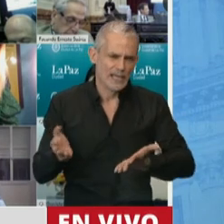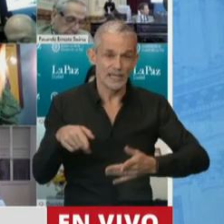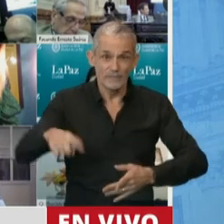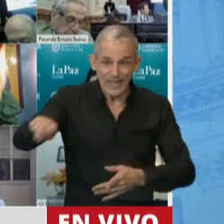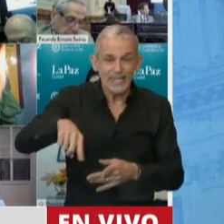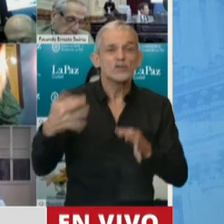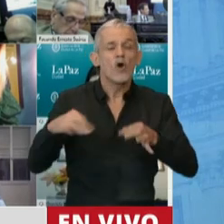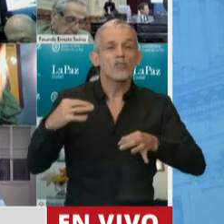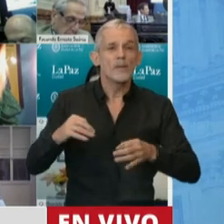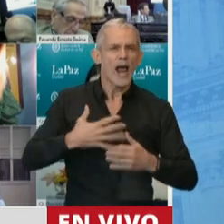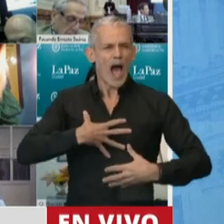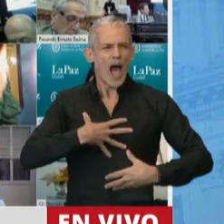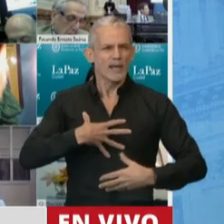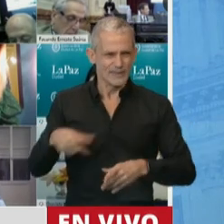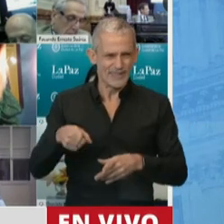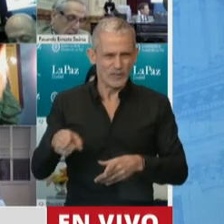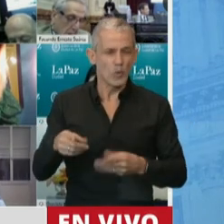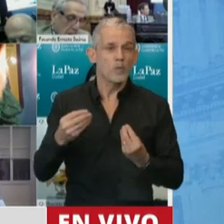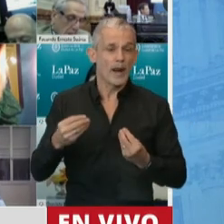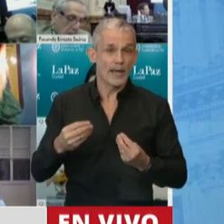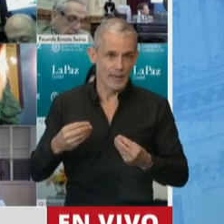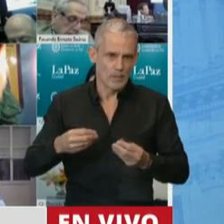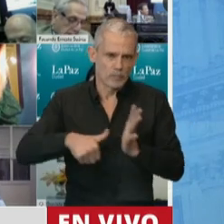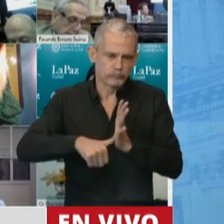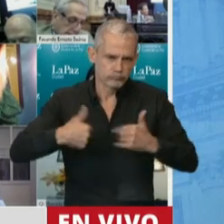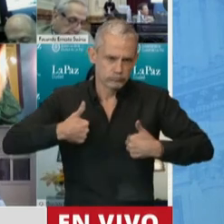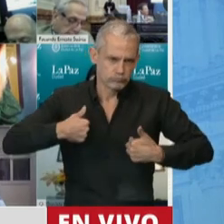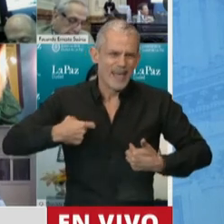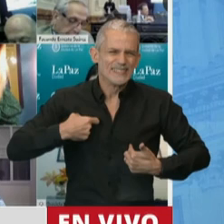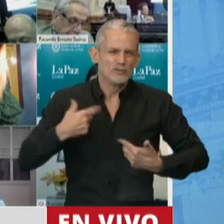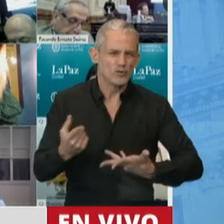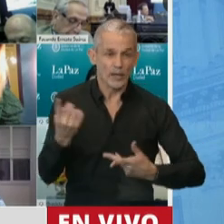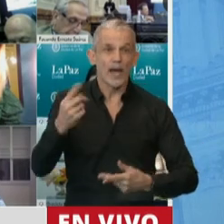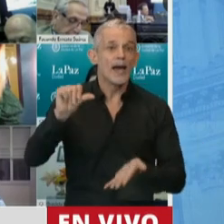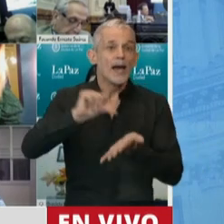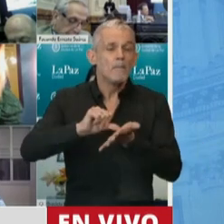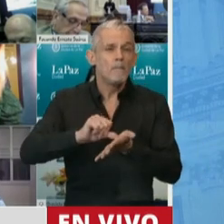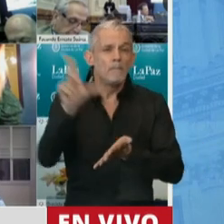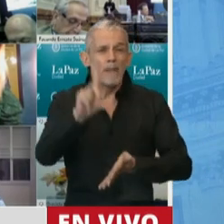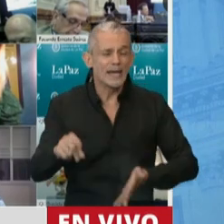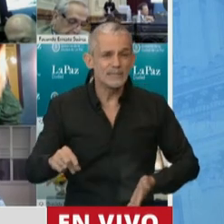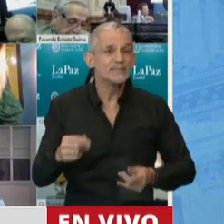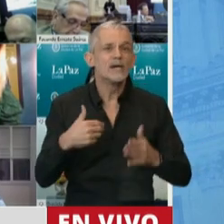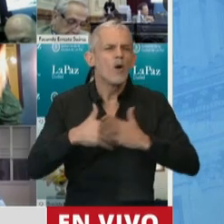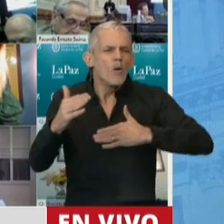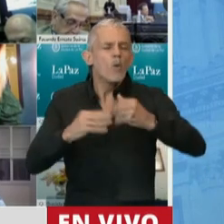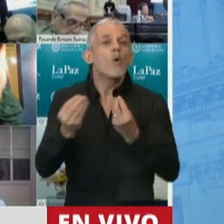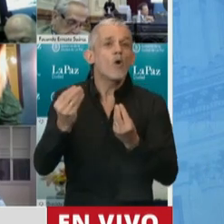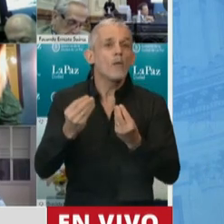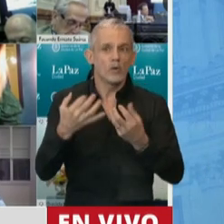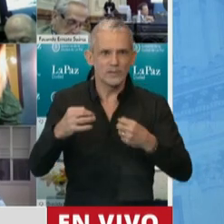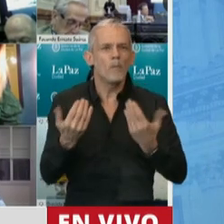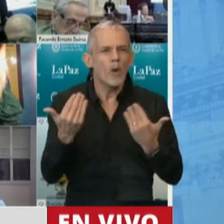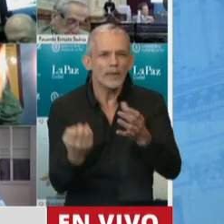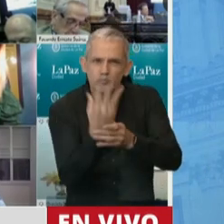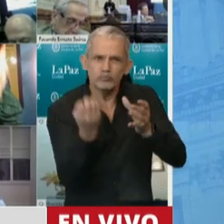que tener la actitud ciudadana de entender que un país se construye si es capaz de generar